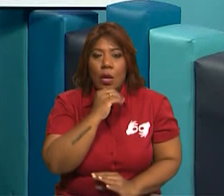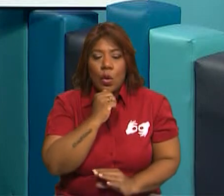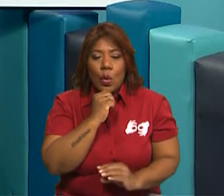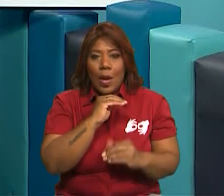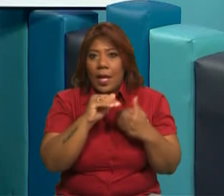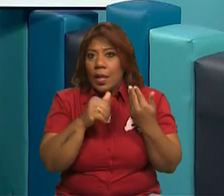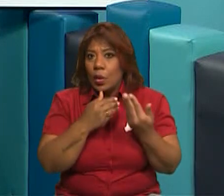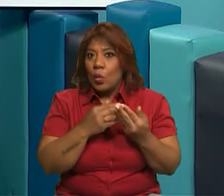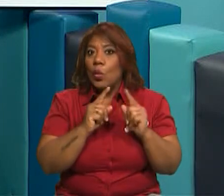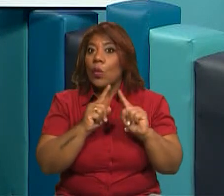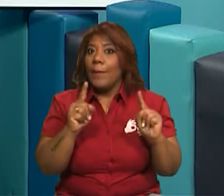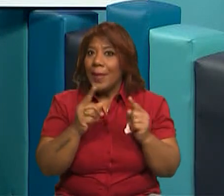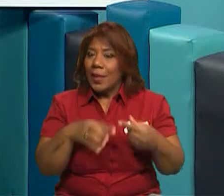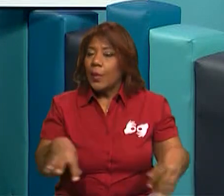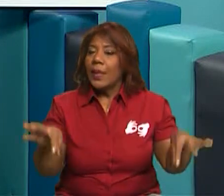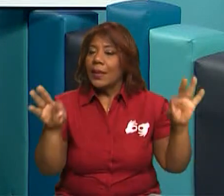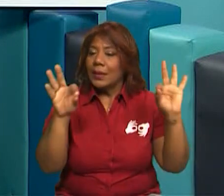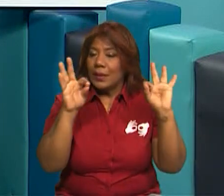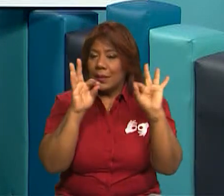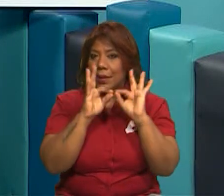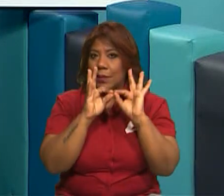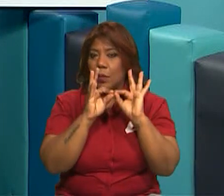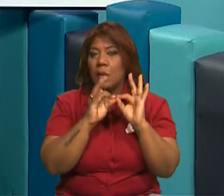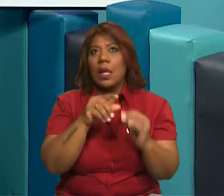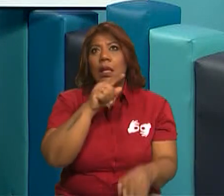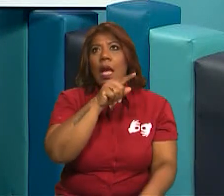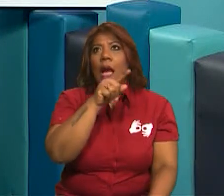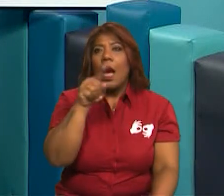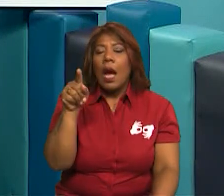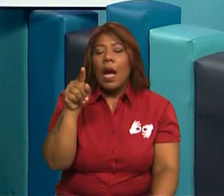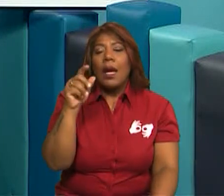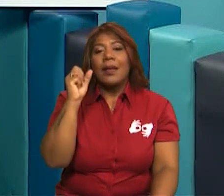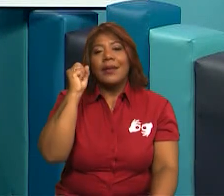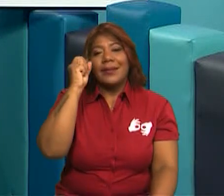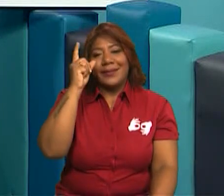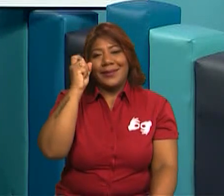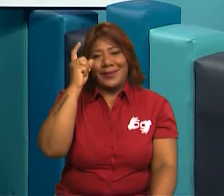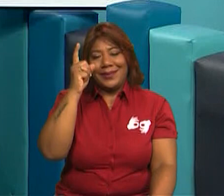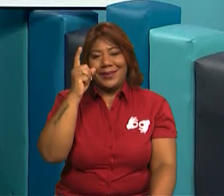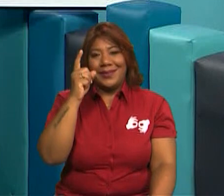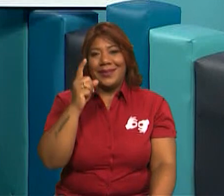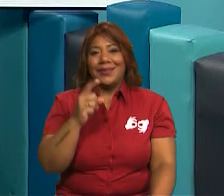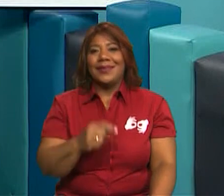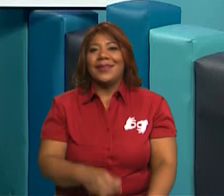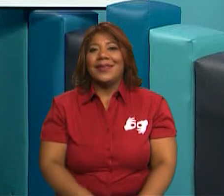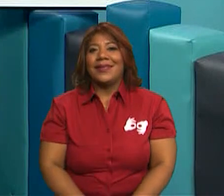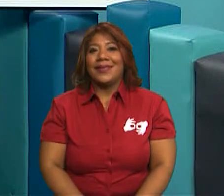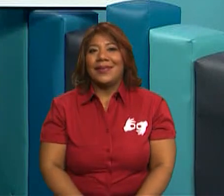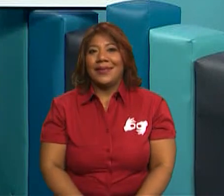sola oración, pero cuando encontremos alguna de estas ya vamos a saber identificarlas.